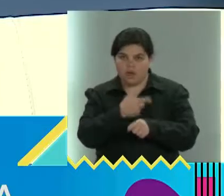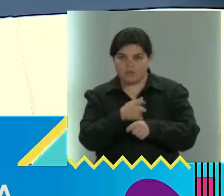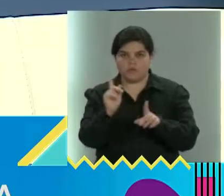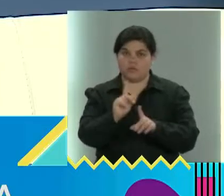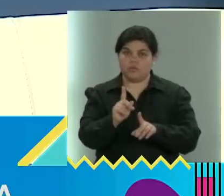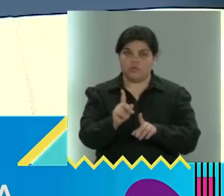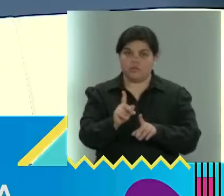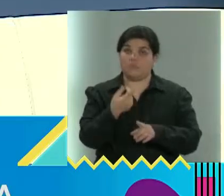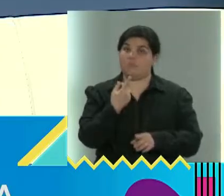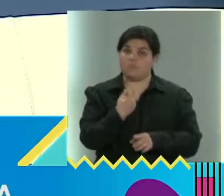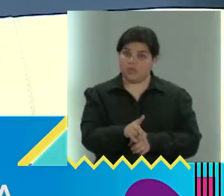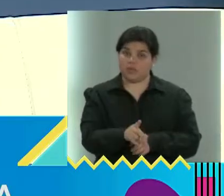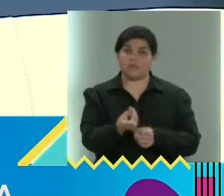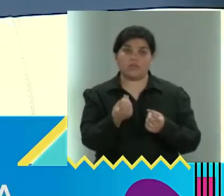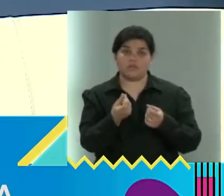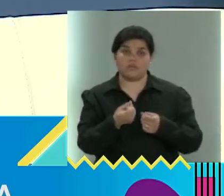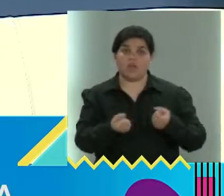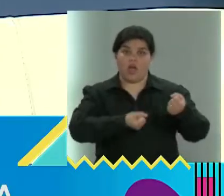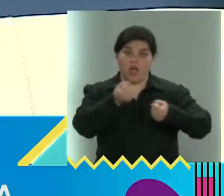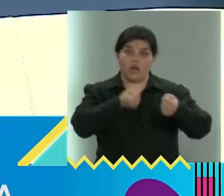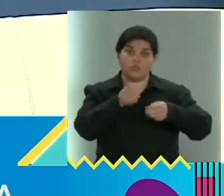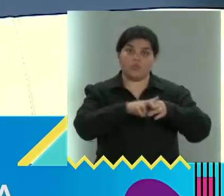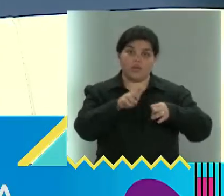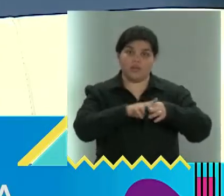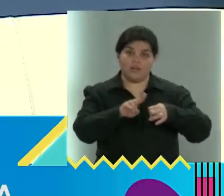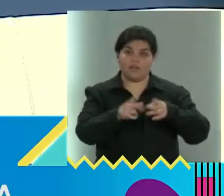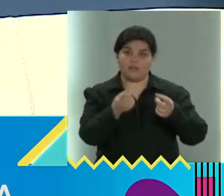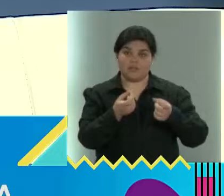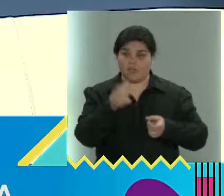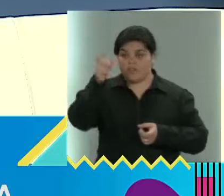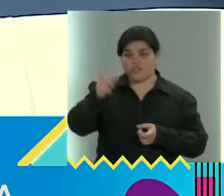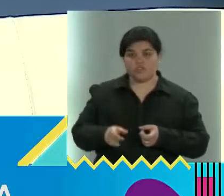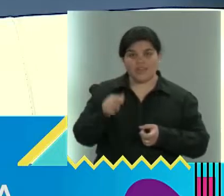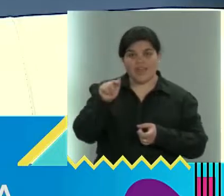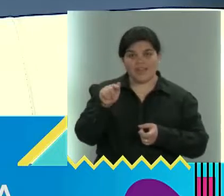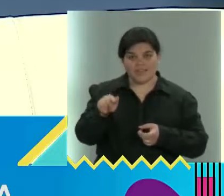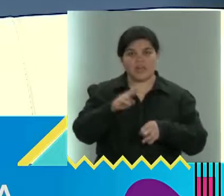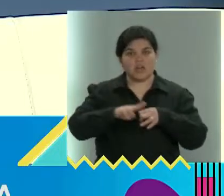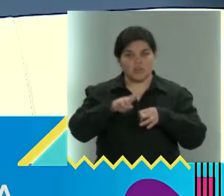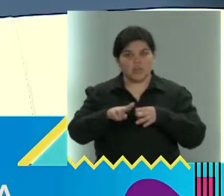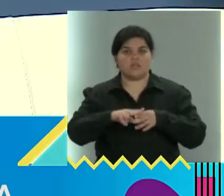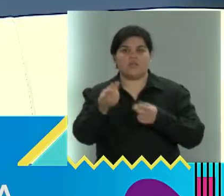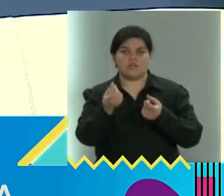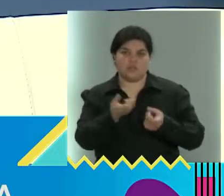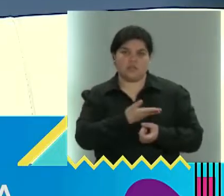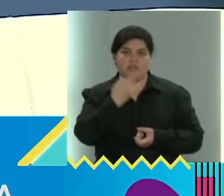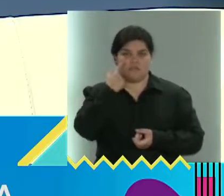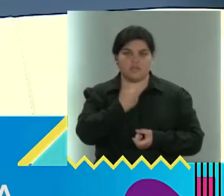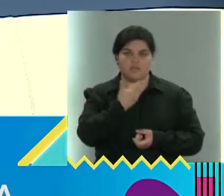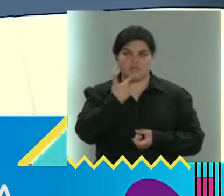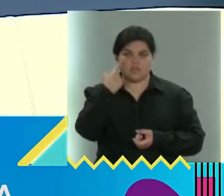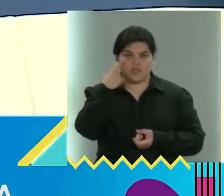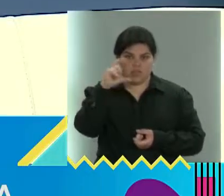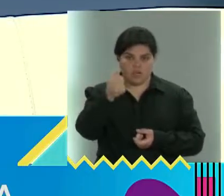yo necesito a alguien que trabaje con el auto. Pero lo que pasa es que esa persona va a tener que conocer física, va a tener que